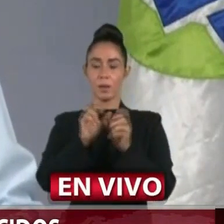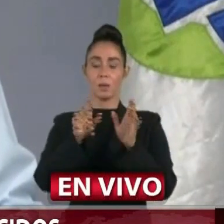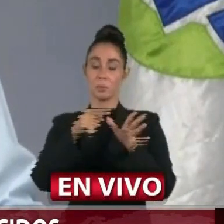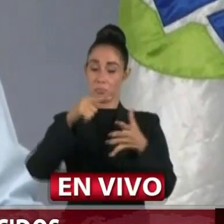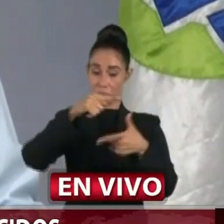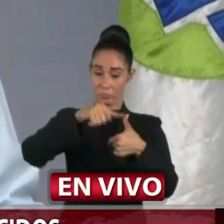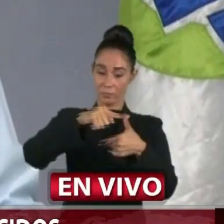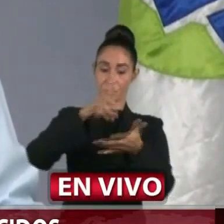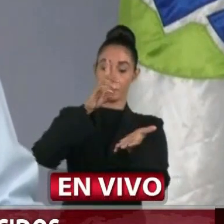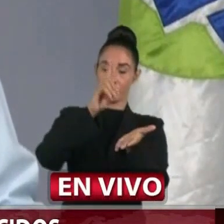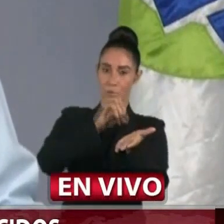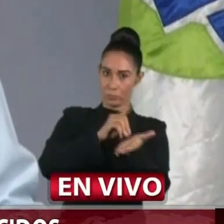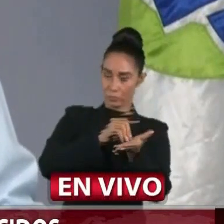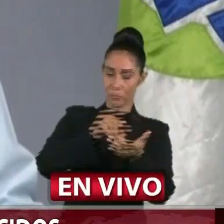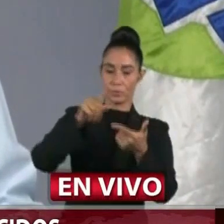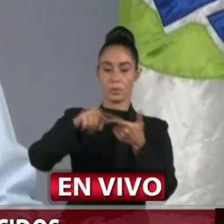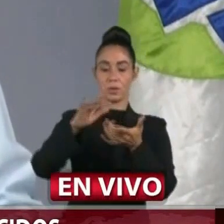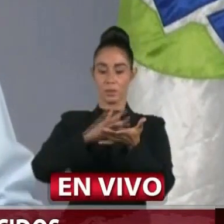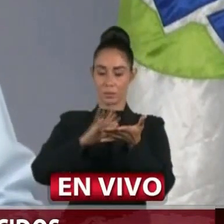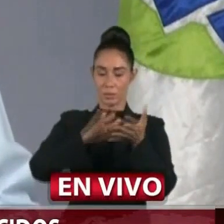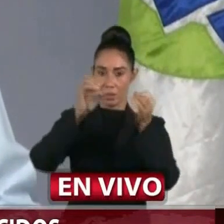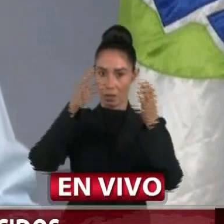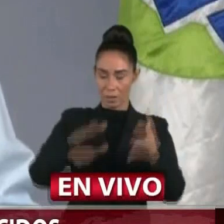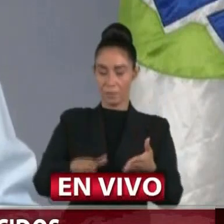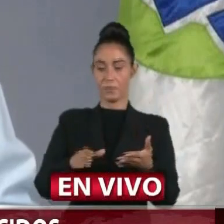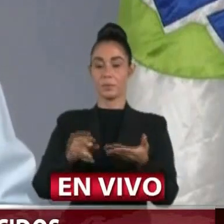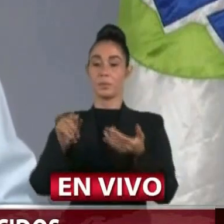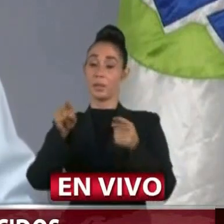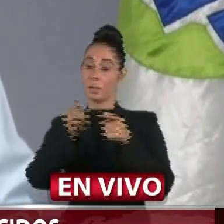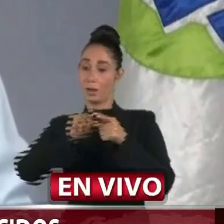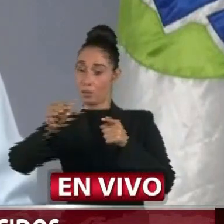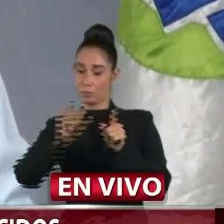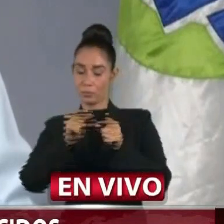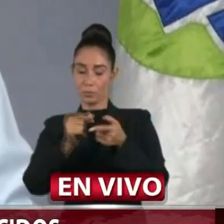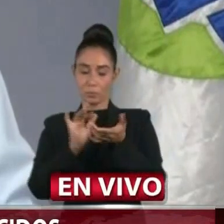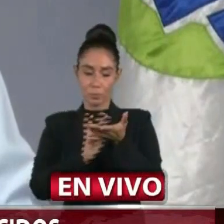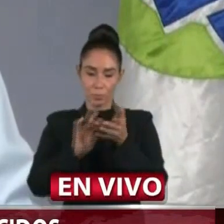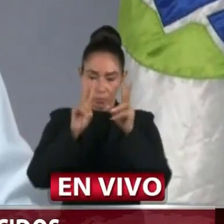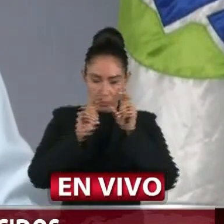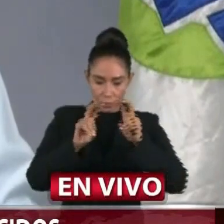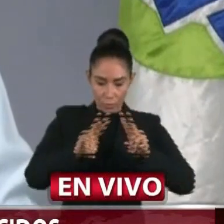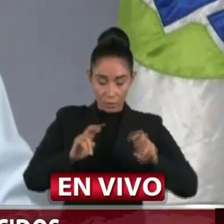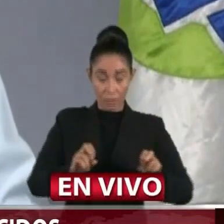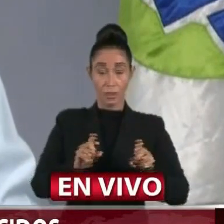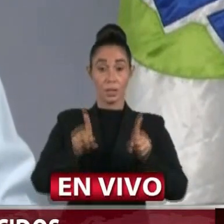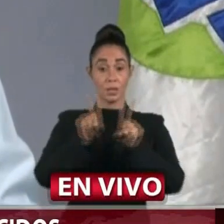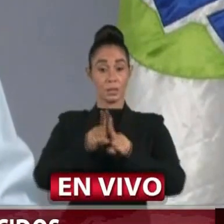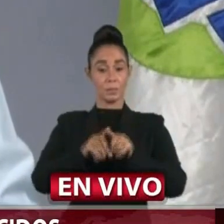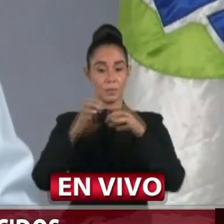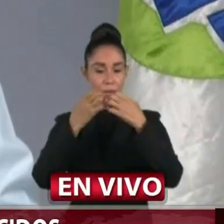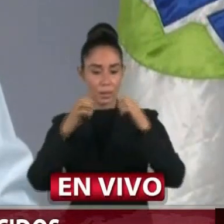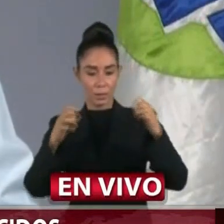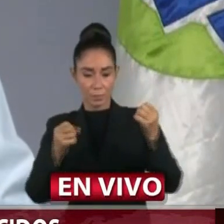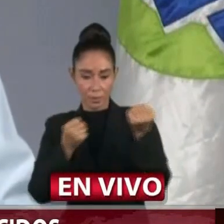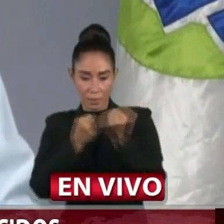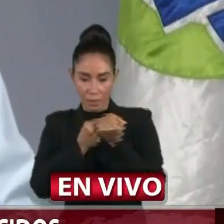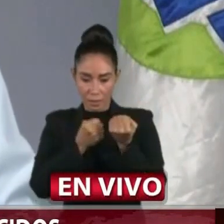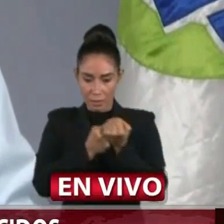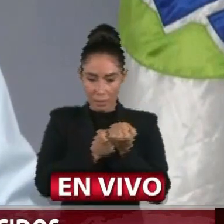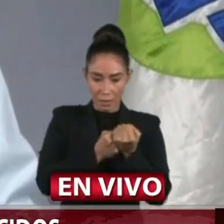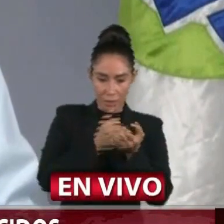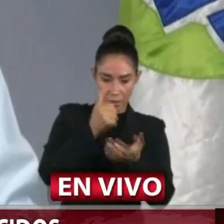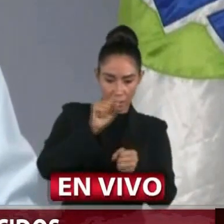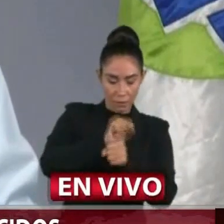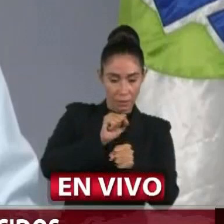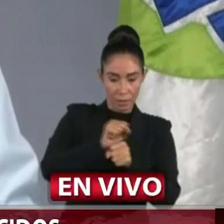médicos, enfermeras, personal de laboratorio y de apoyo de emergencias, áreas de triaje, en